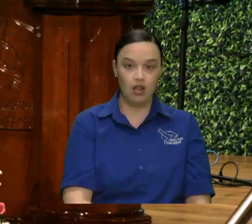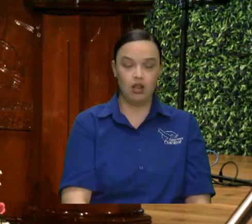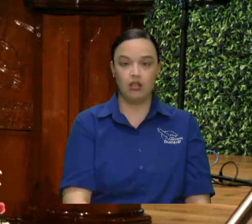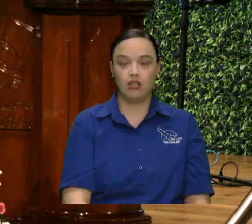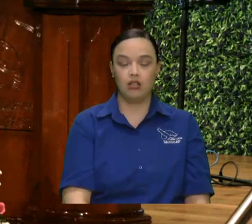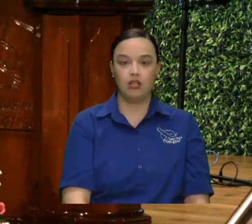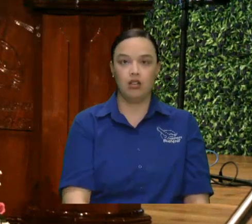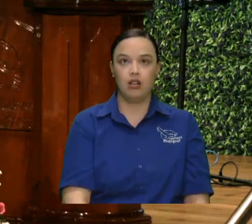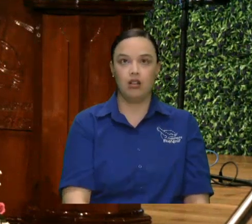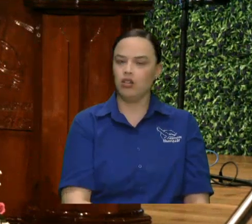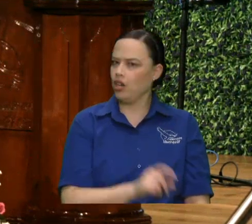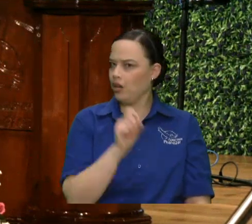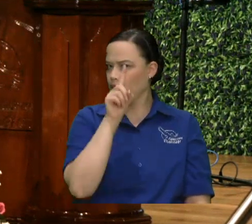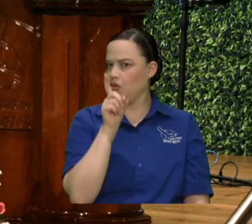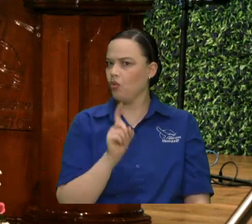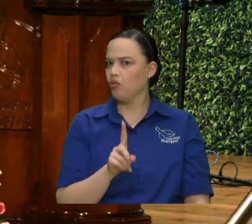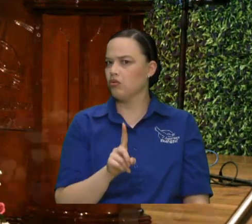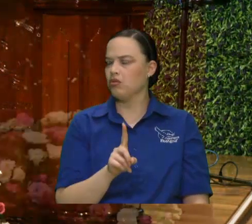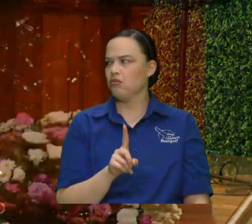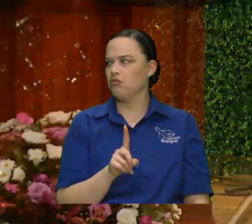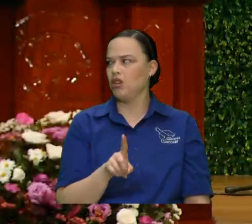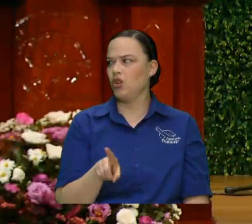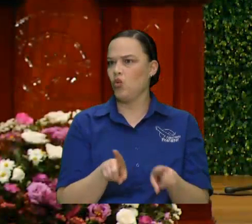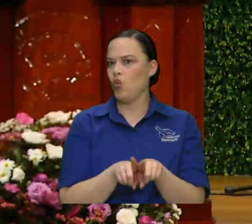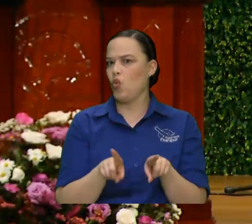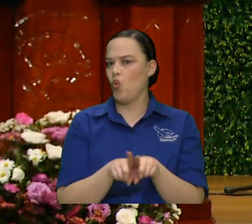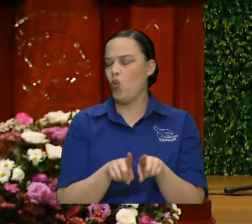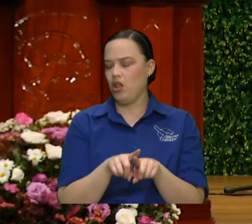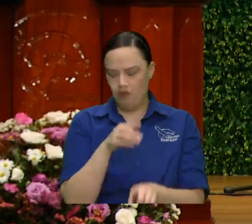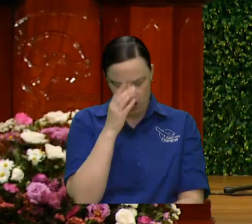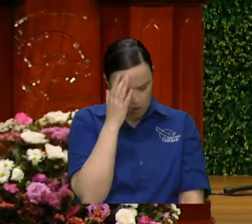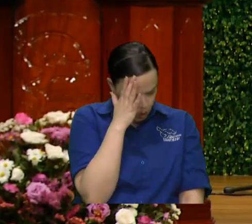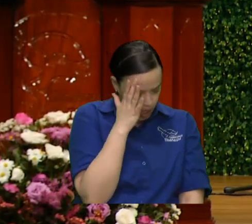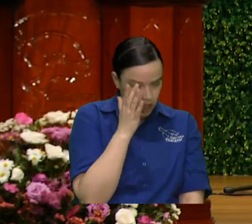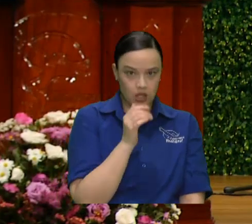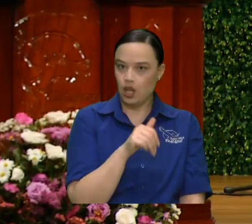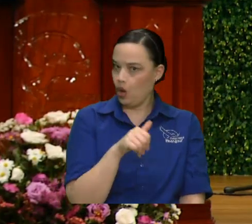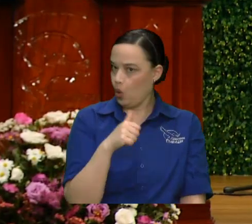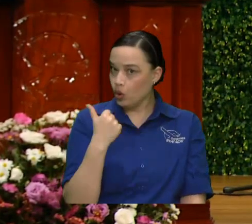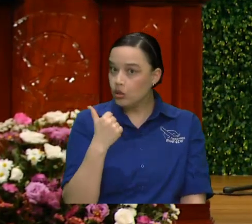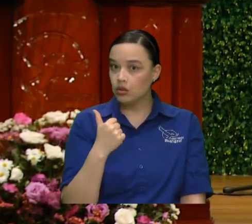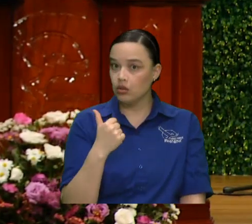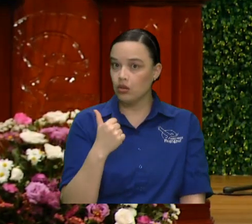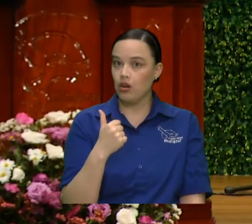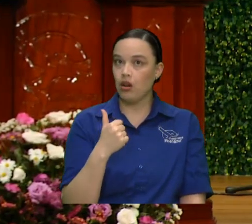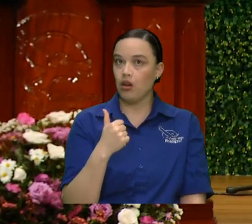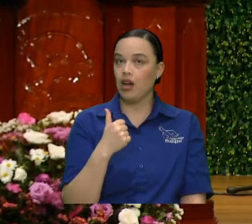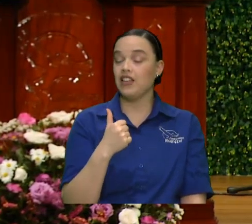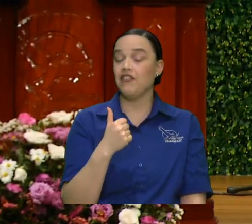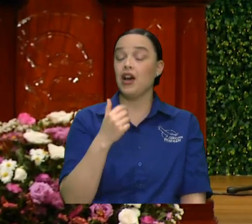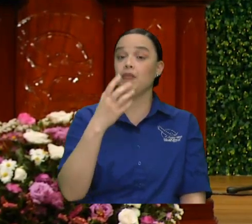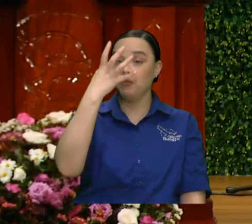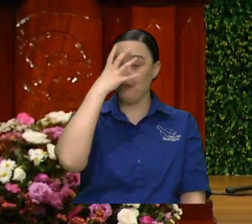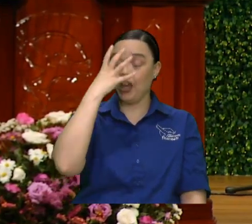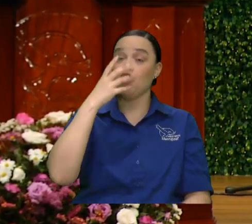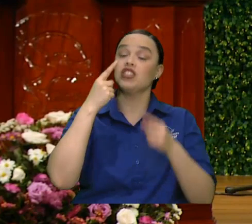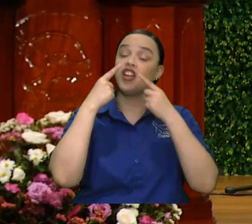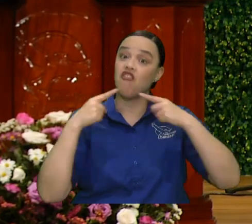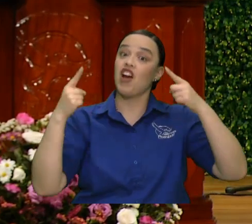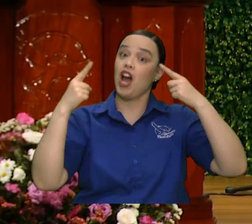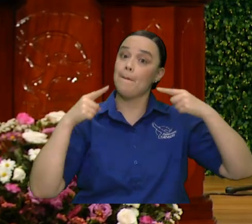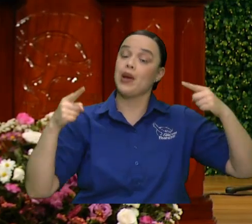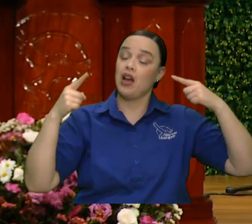no será igual de vergonzoso lo otro claro pero que pasa es que hay pecados de fama hay pecados que